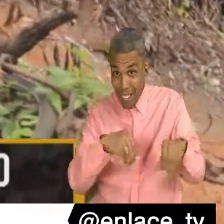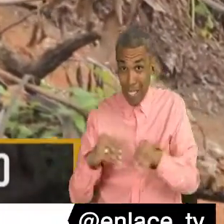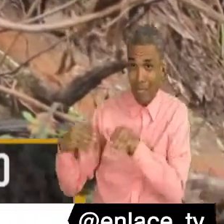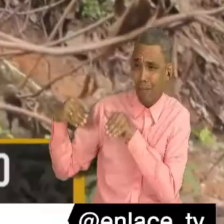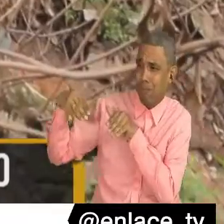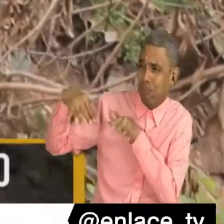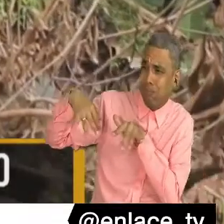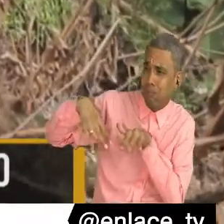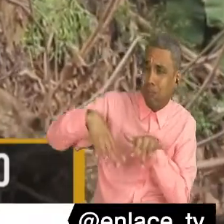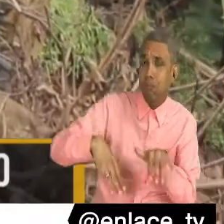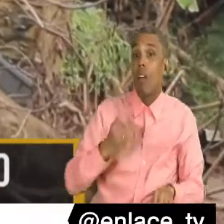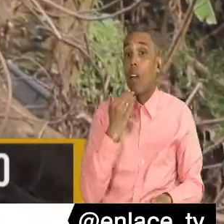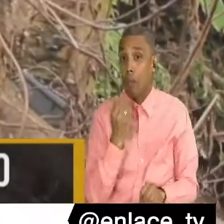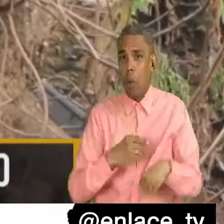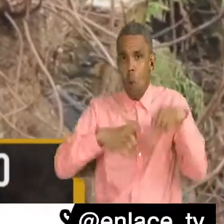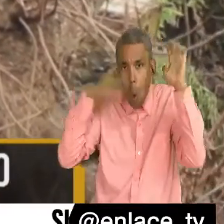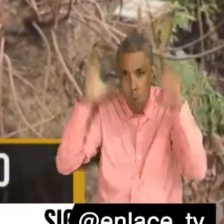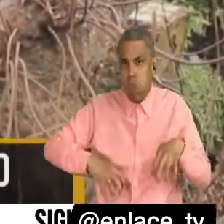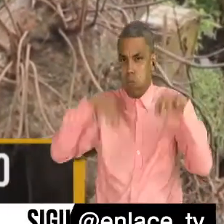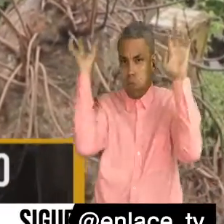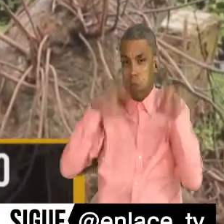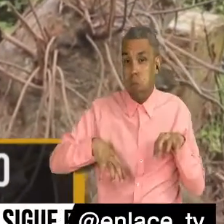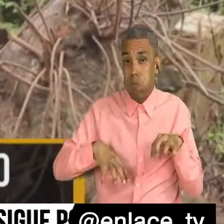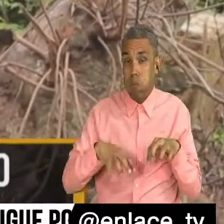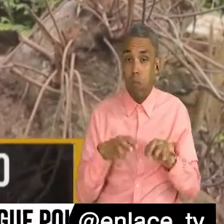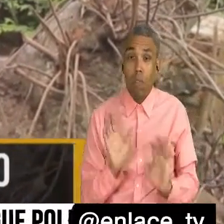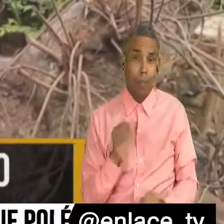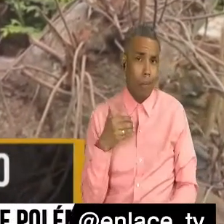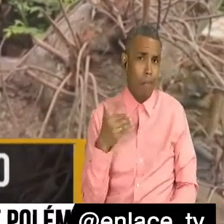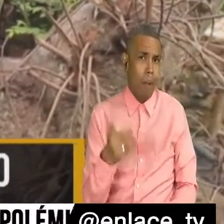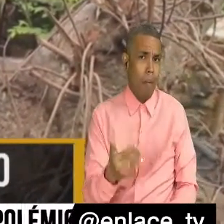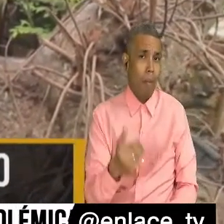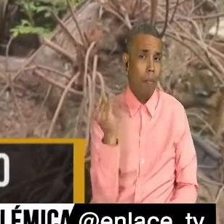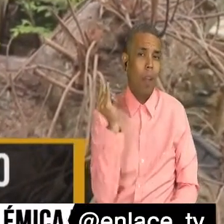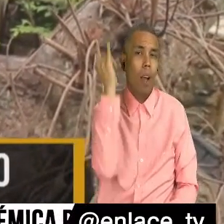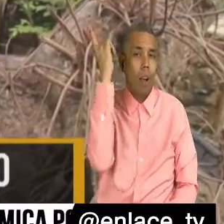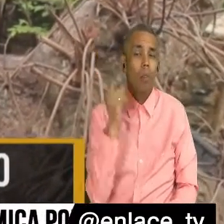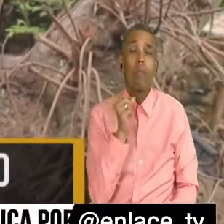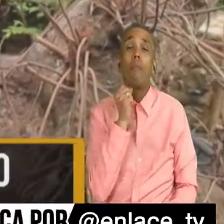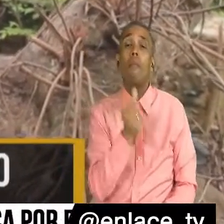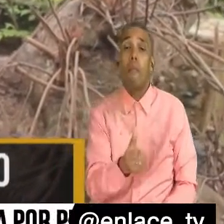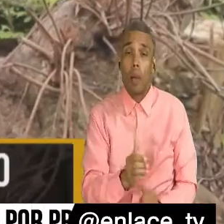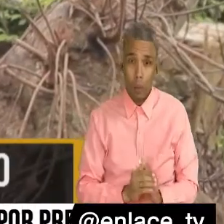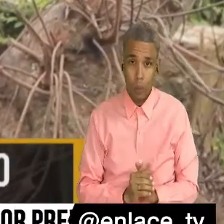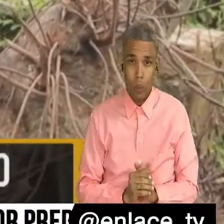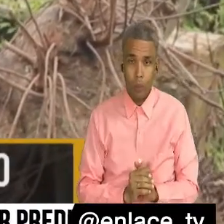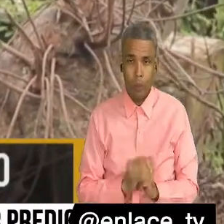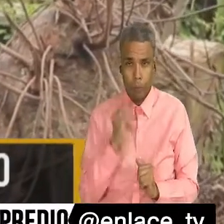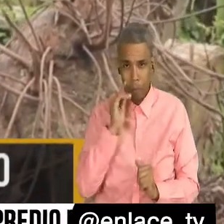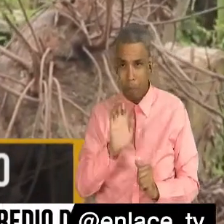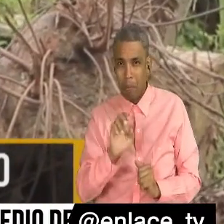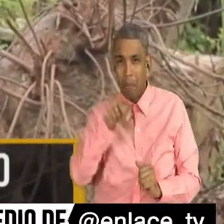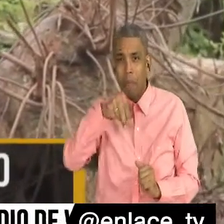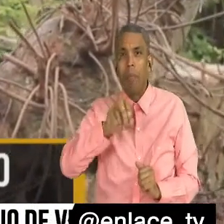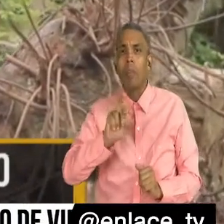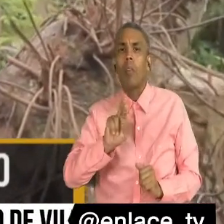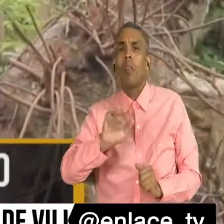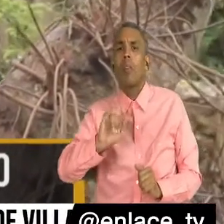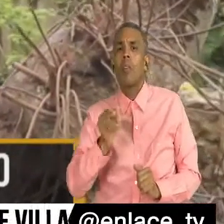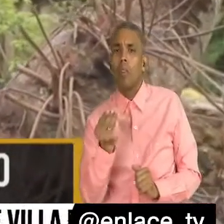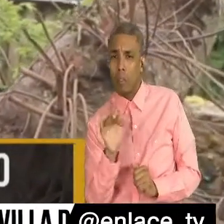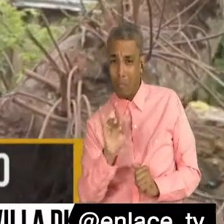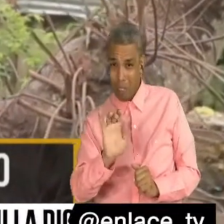lluvias de los últimos días en Barranca Bermeja, pues la situación se torna aún más riesgosa. Enrique Quintero, el propietario de esta